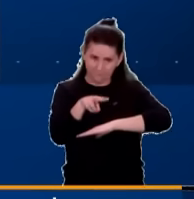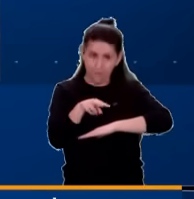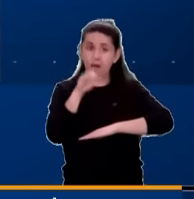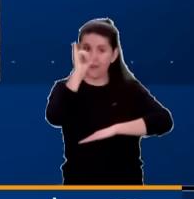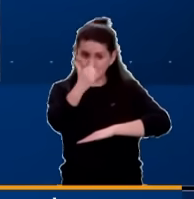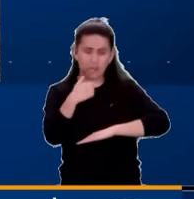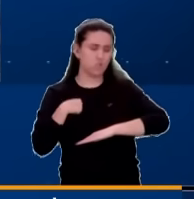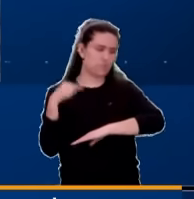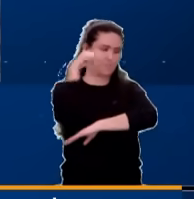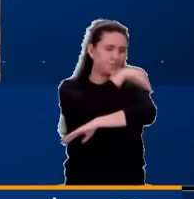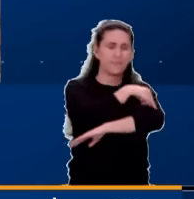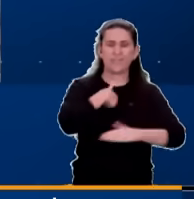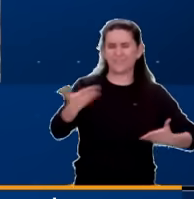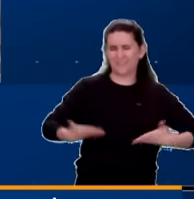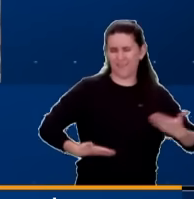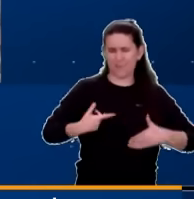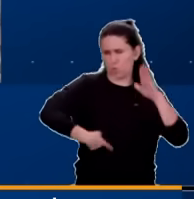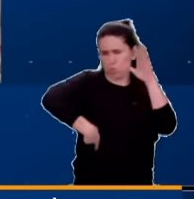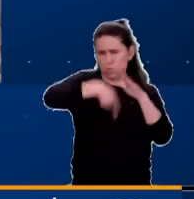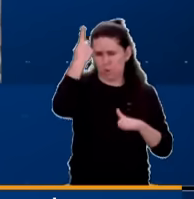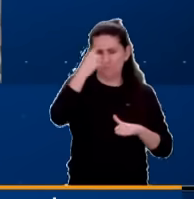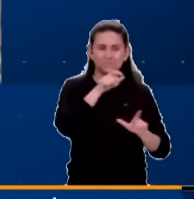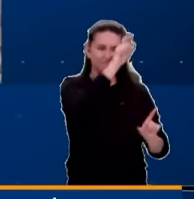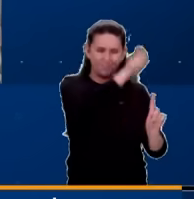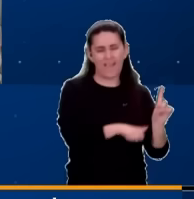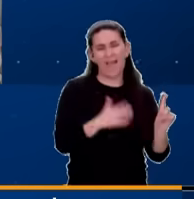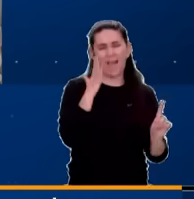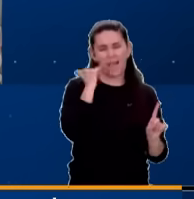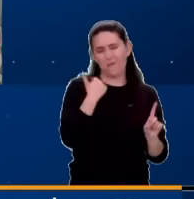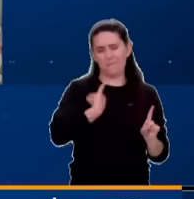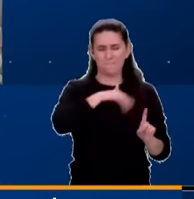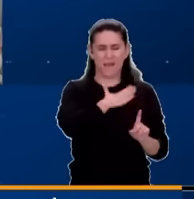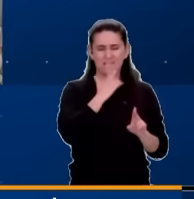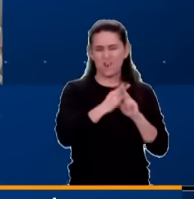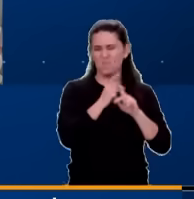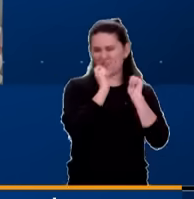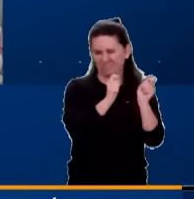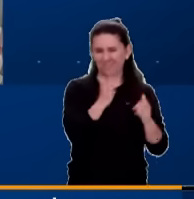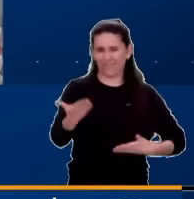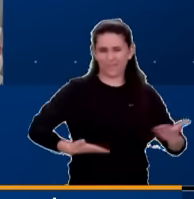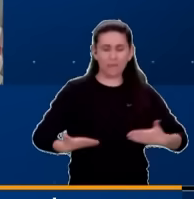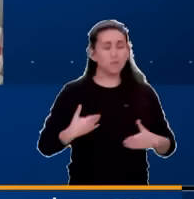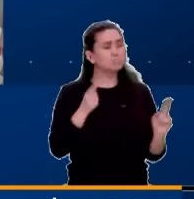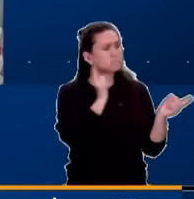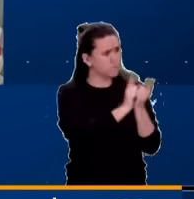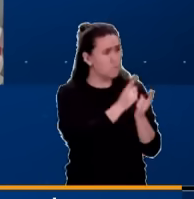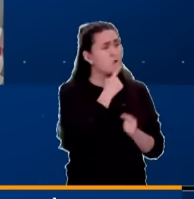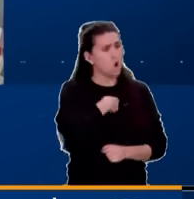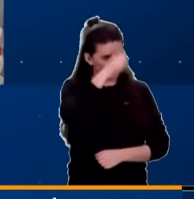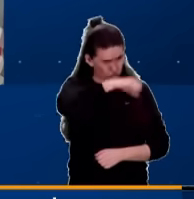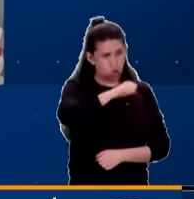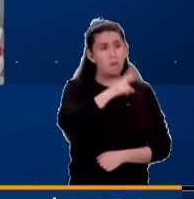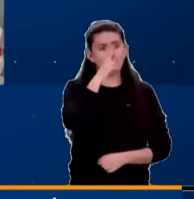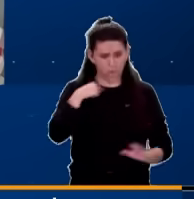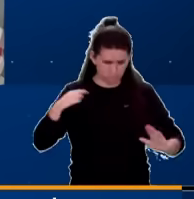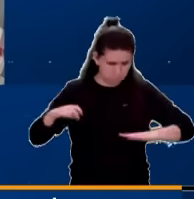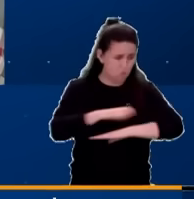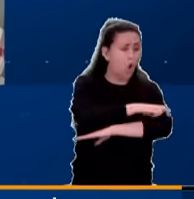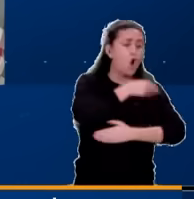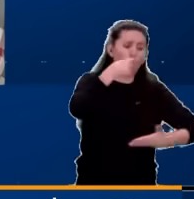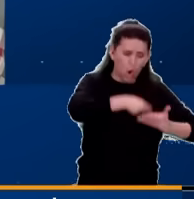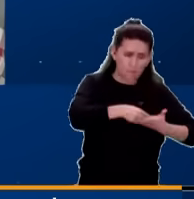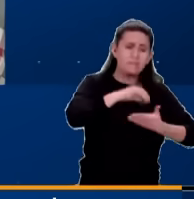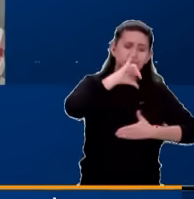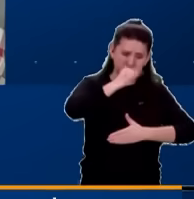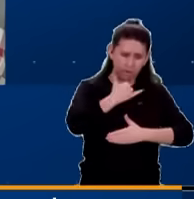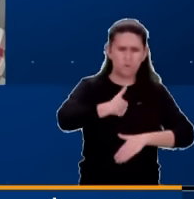tienda y le pregunté a la paisa, que ella la encargaba de la tienda. Entonces me dijo, sí, ella estuvo aquí, su hija estuvo aquí, ella compró unas cosas,